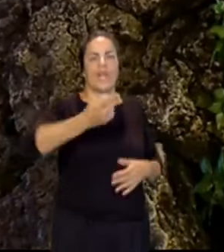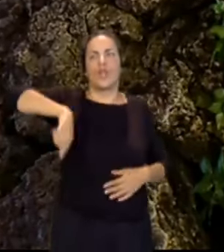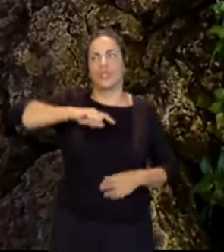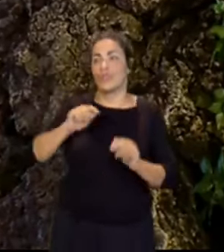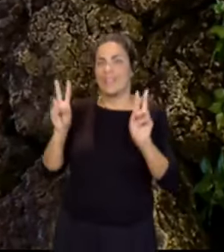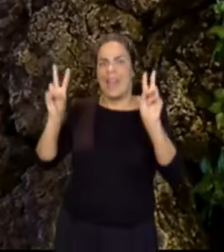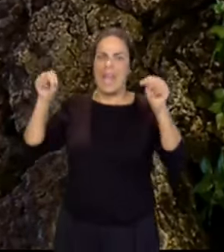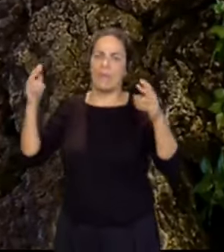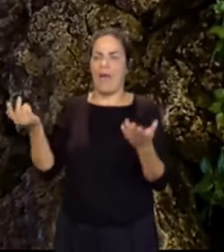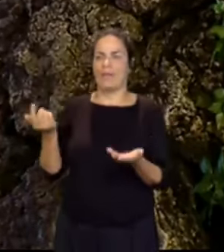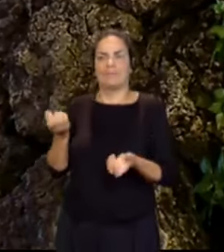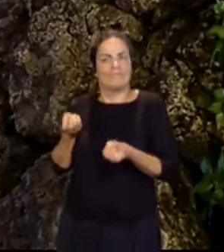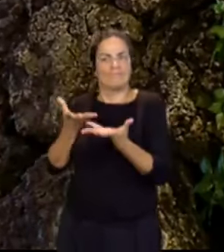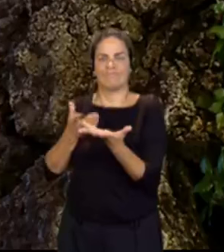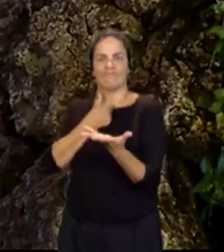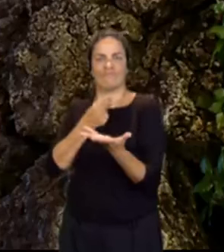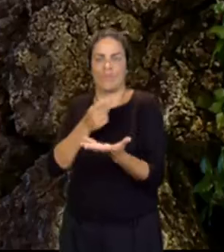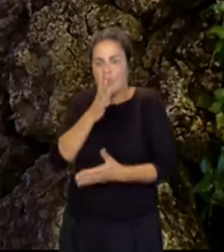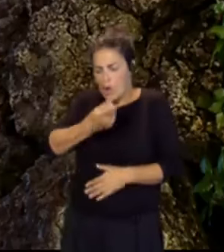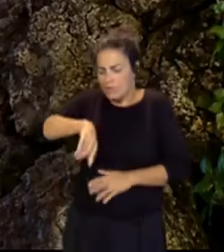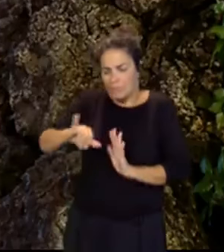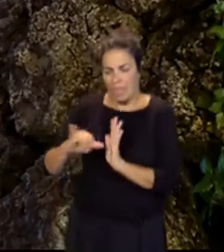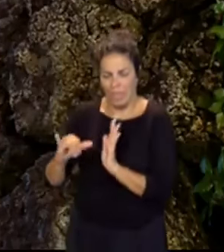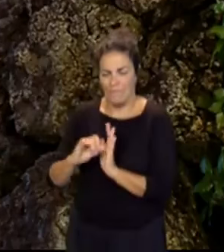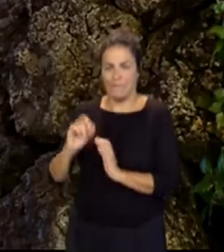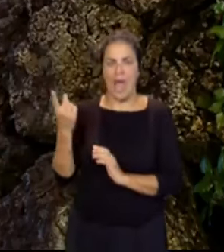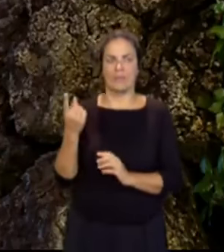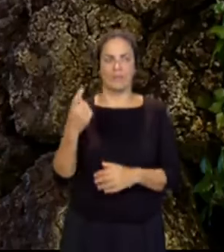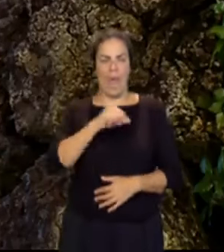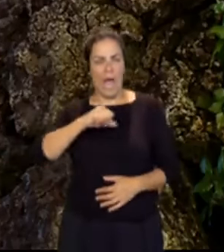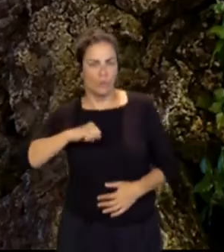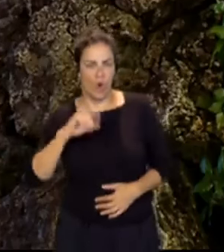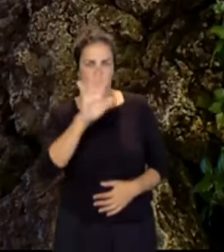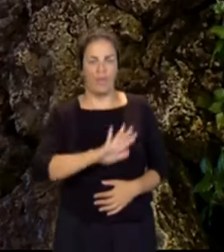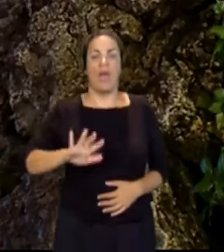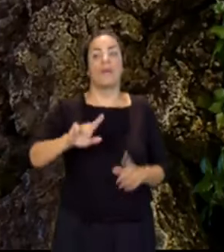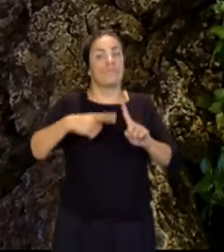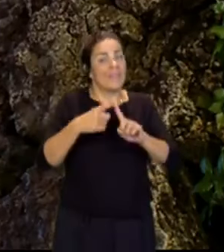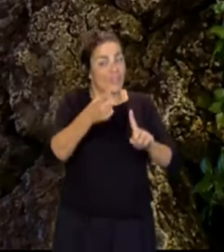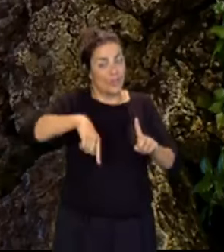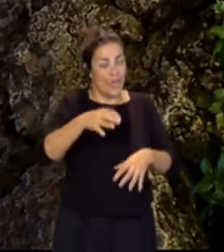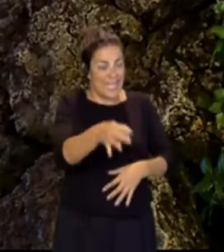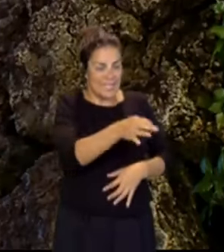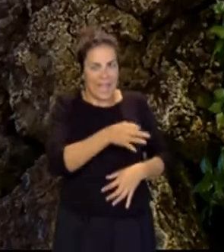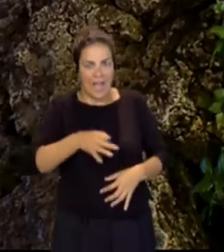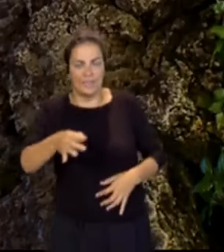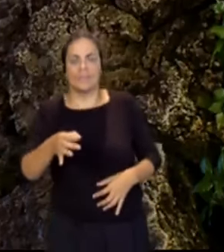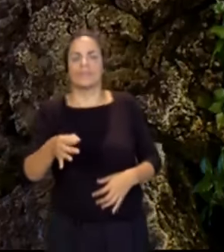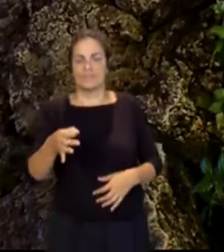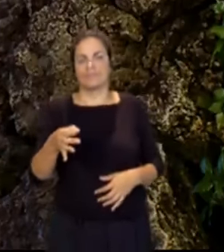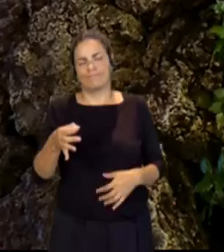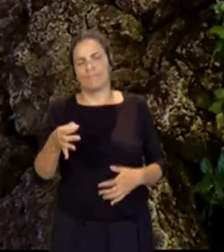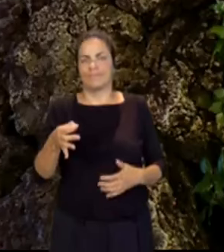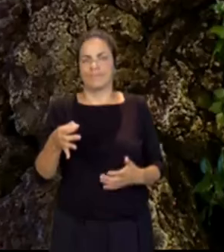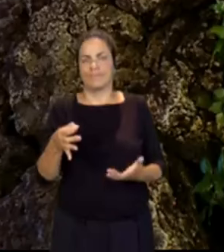porque somos lo más cercano somos autonómicas autonomía no solo e nosotros que además estamos en Islas eh que estamos como